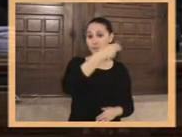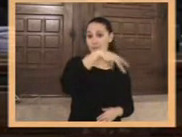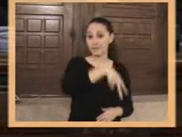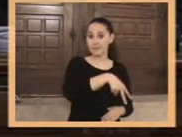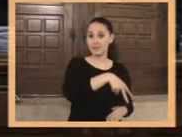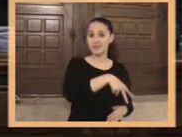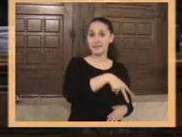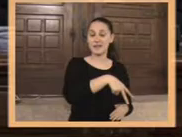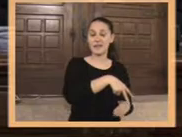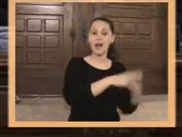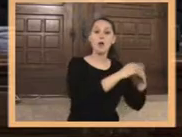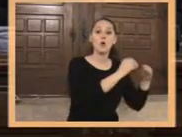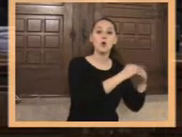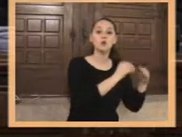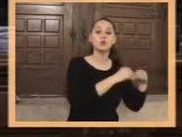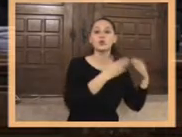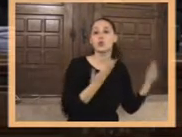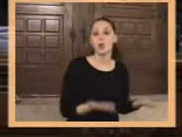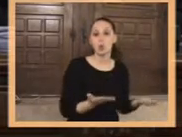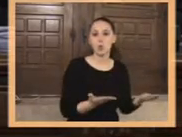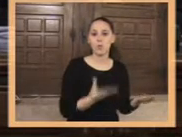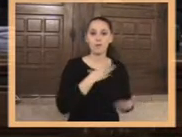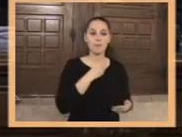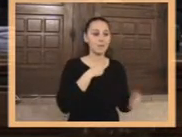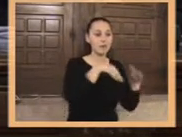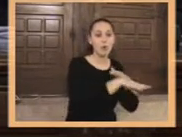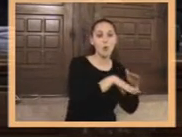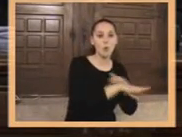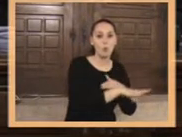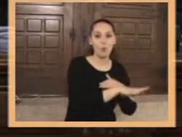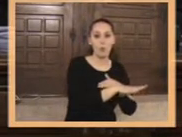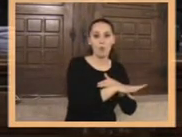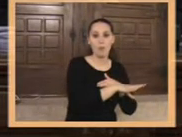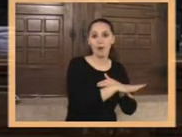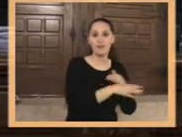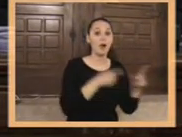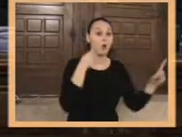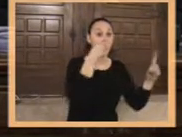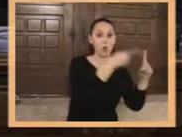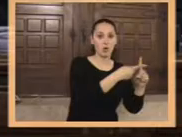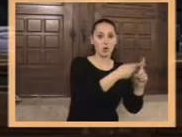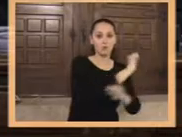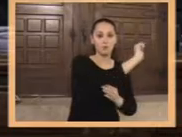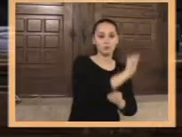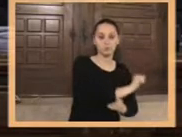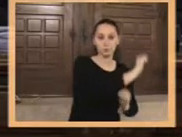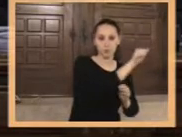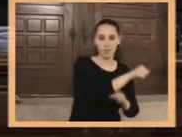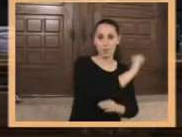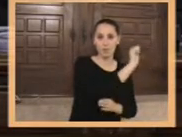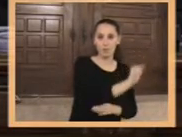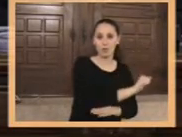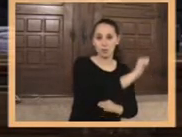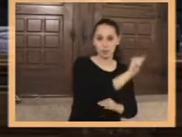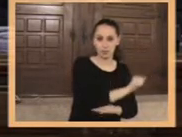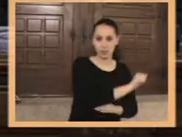hicimos con la Casa del DEAN, con el único fin de protegerla, de que nadie nos quitara ese fragmento de la historia de esta ciudad que es